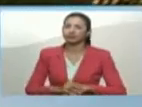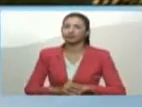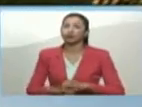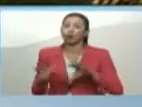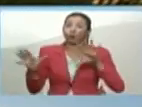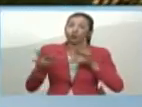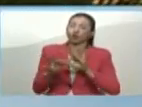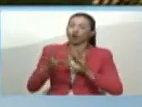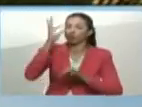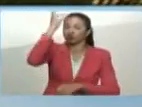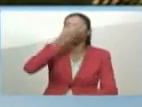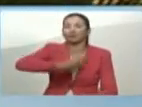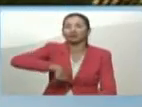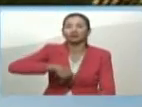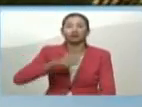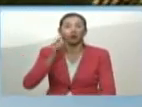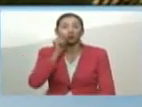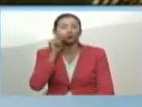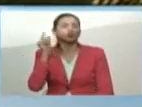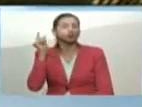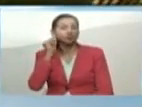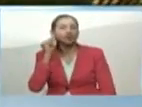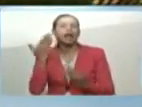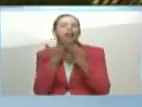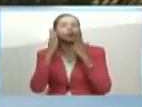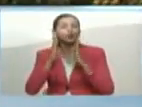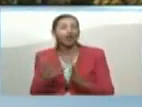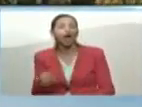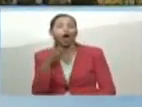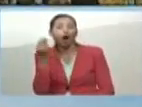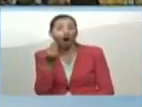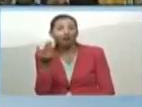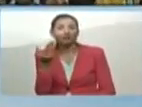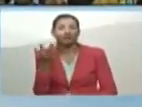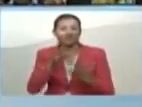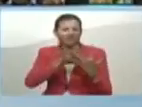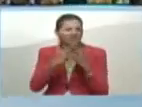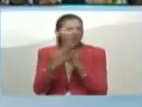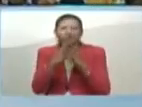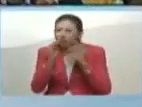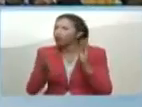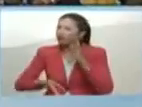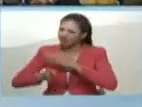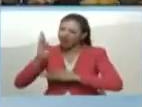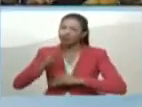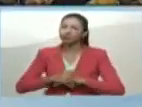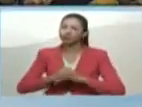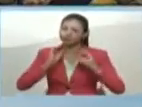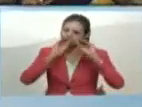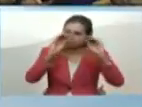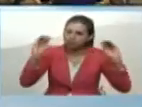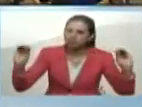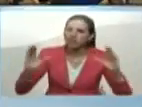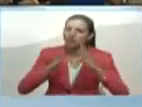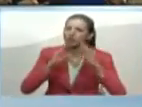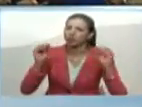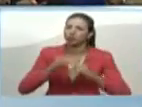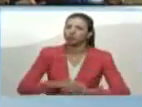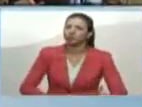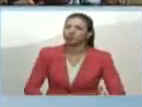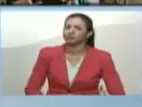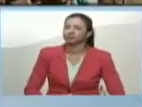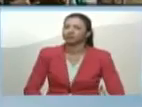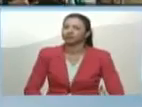Presidencial. Muchachos, estudiantes, jóvenes del barrio, todos vamos. Los llamo a todos y a todas,